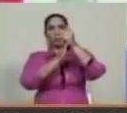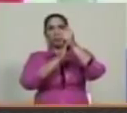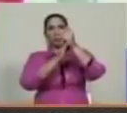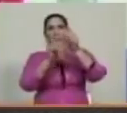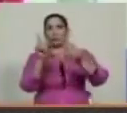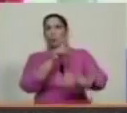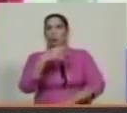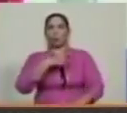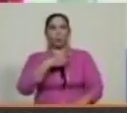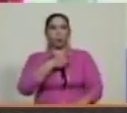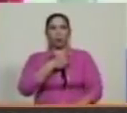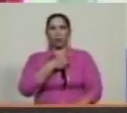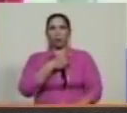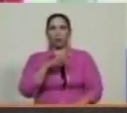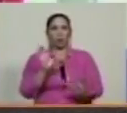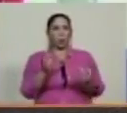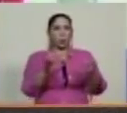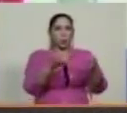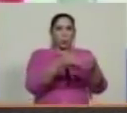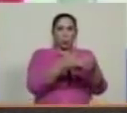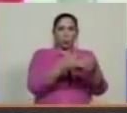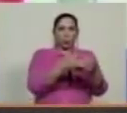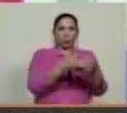no puede ser parte de grupos.